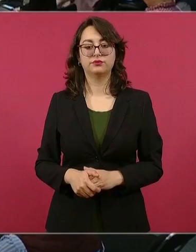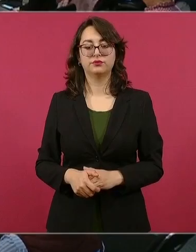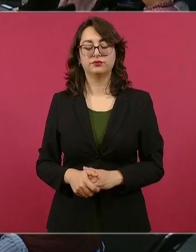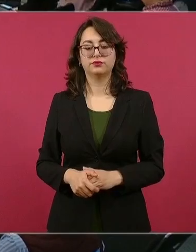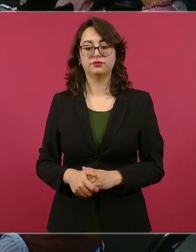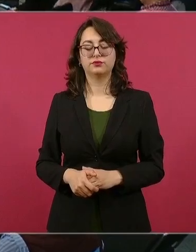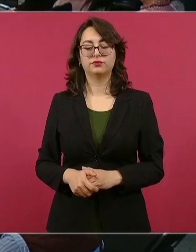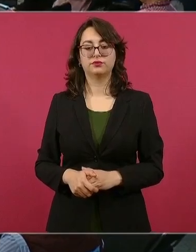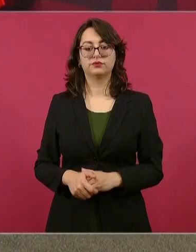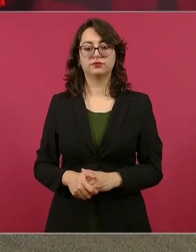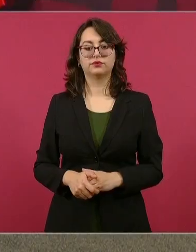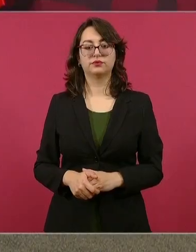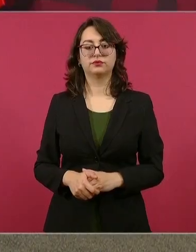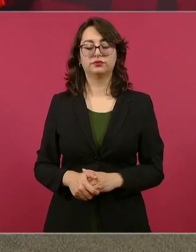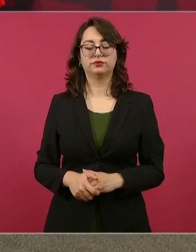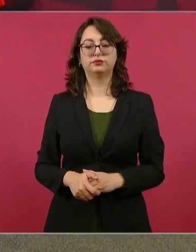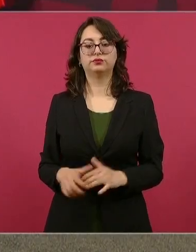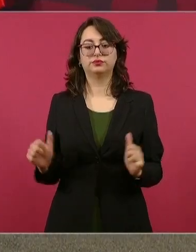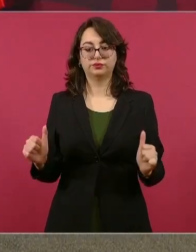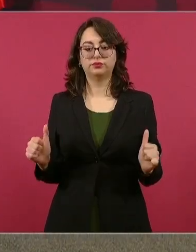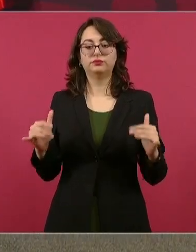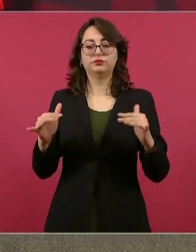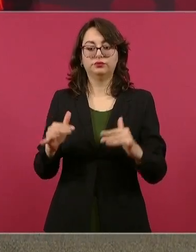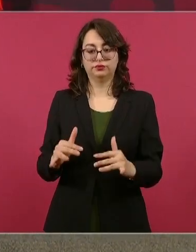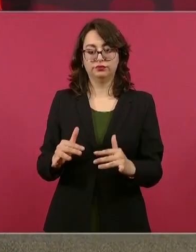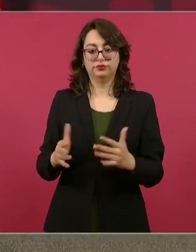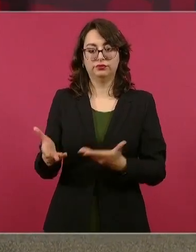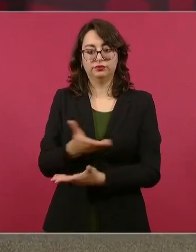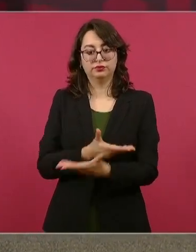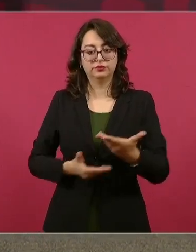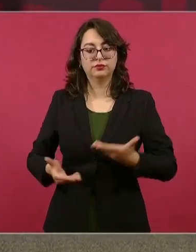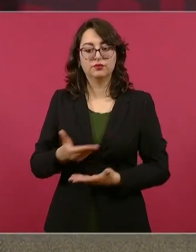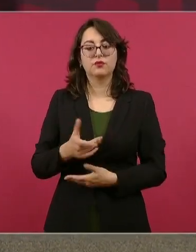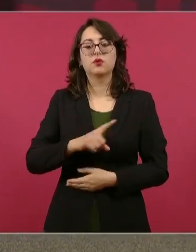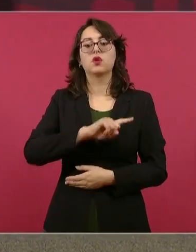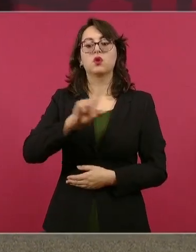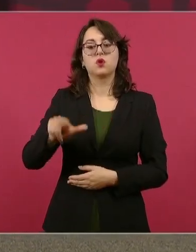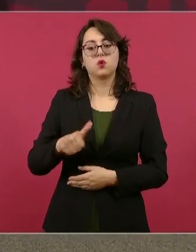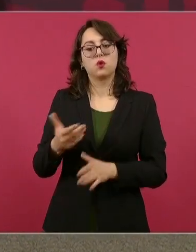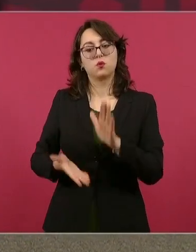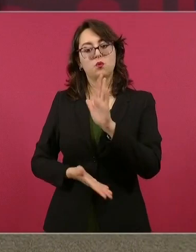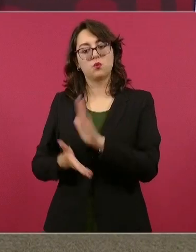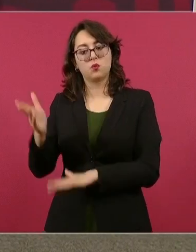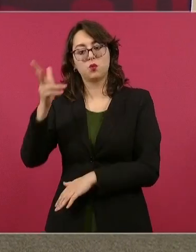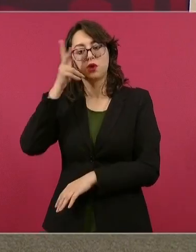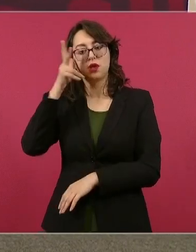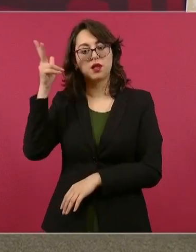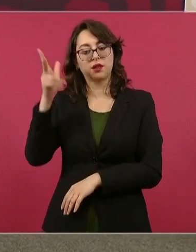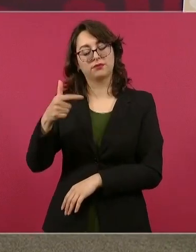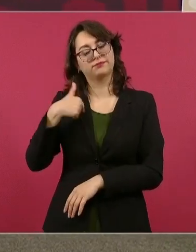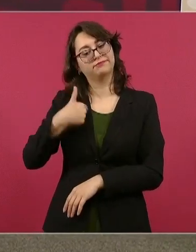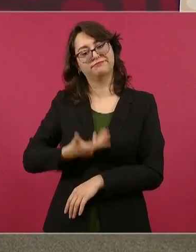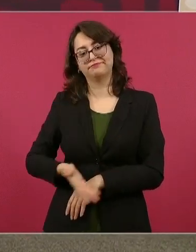Tenemos un encuentro y luego nos vamos a Hidalgo y vamos a desayunar.